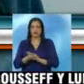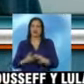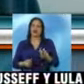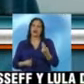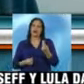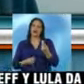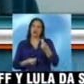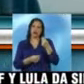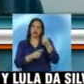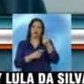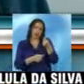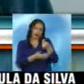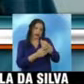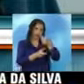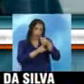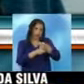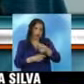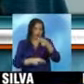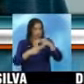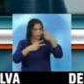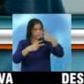los contribuyentes del distrito.